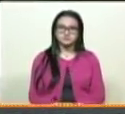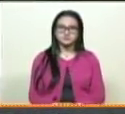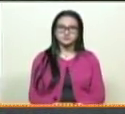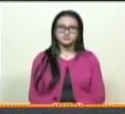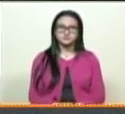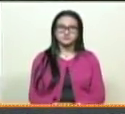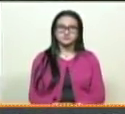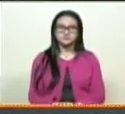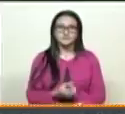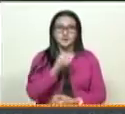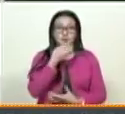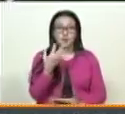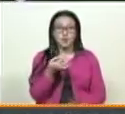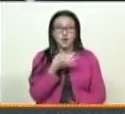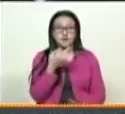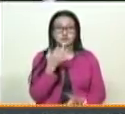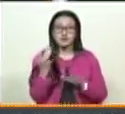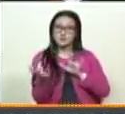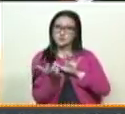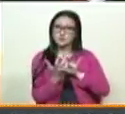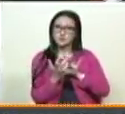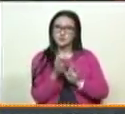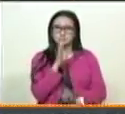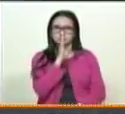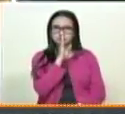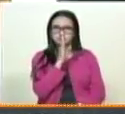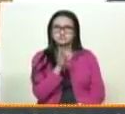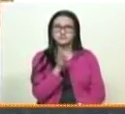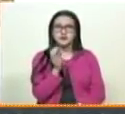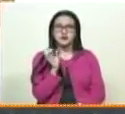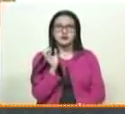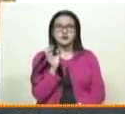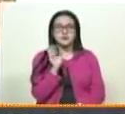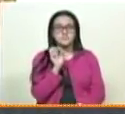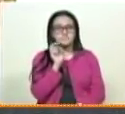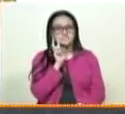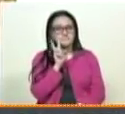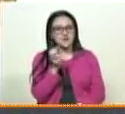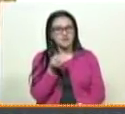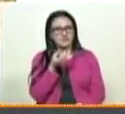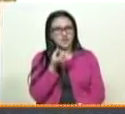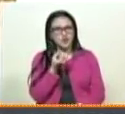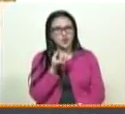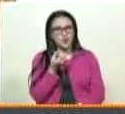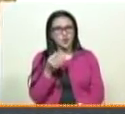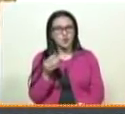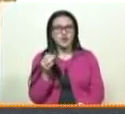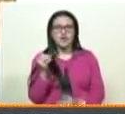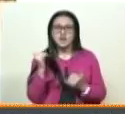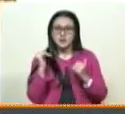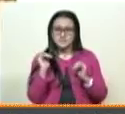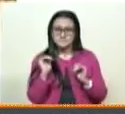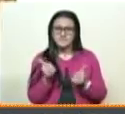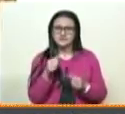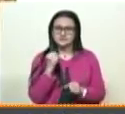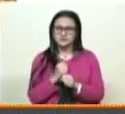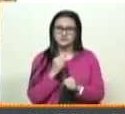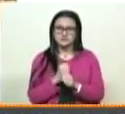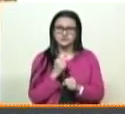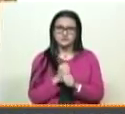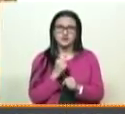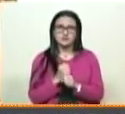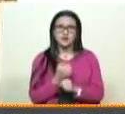Hola, muy buenas tardes. El contacto lo establecemos en vivo y en directo desde el Palacio de Gobierno, donde en este momento va a iniciar una nueva jornada de